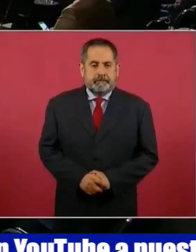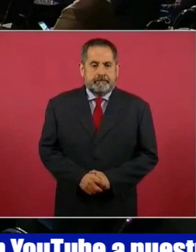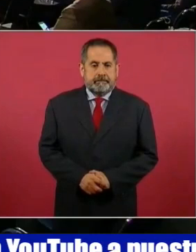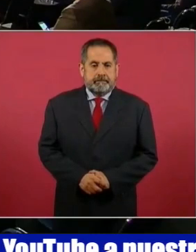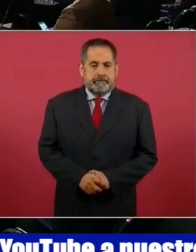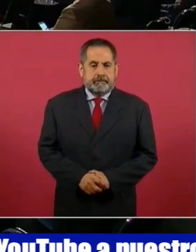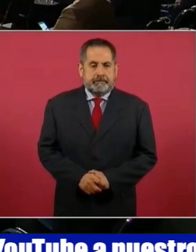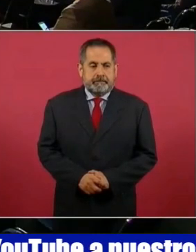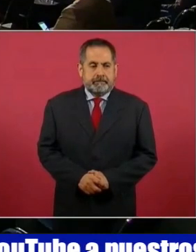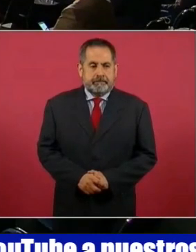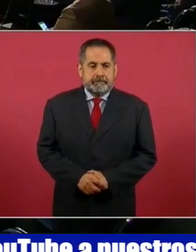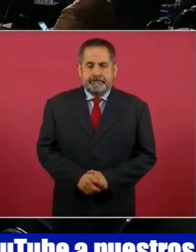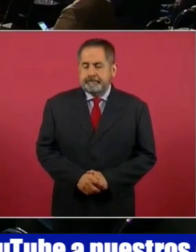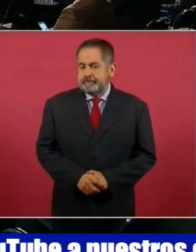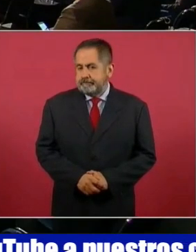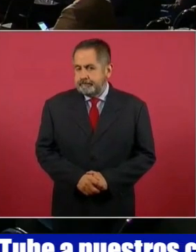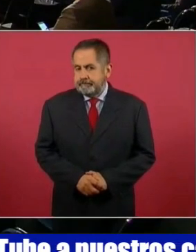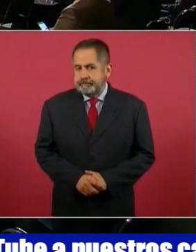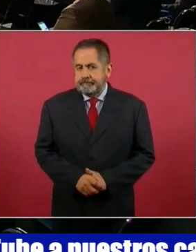a los